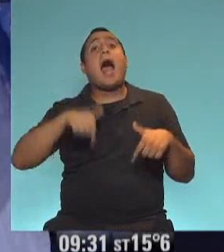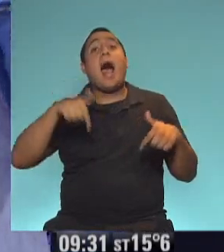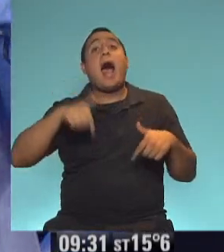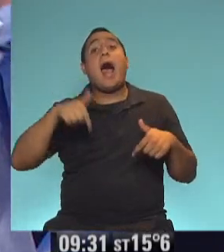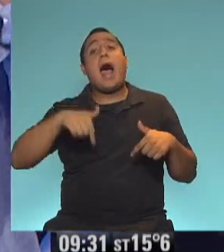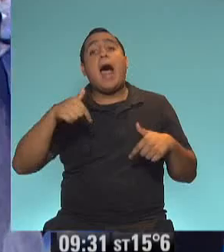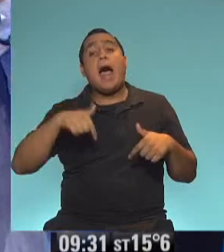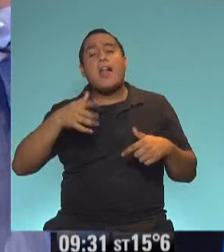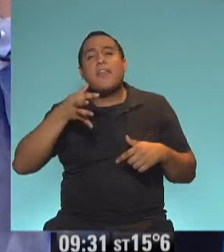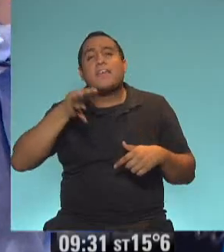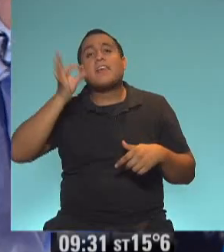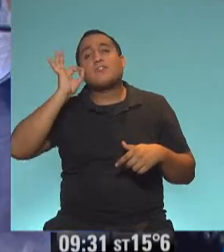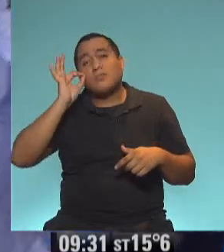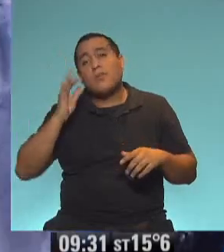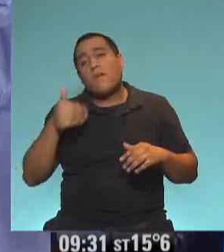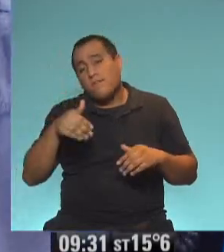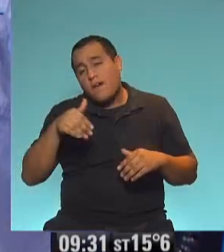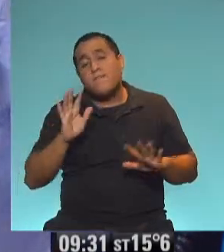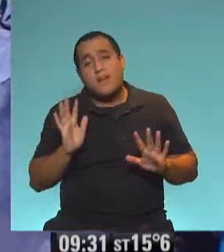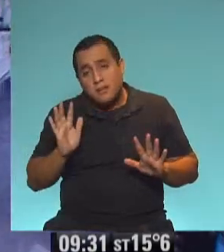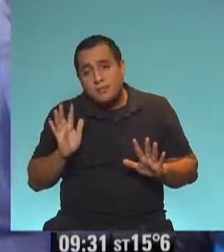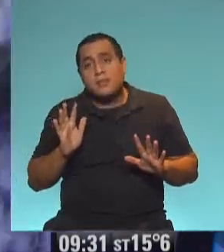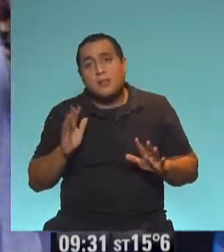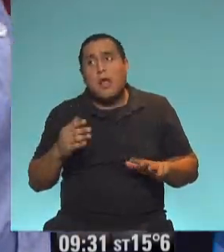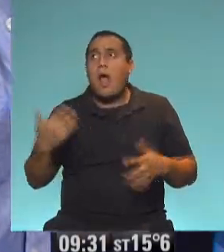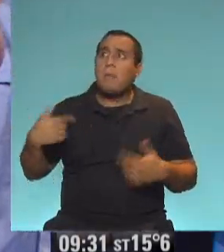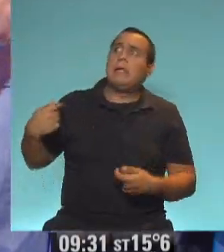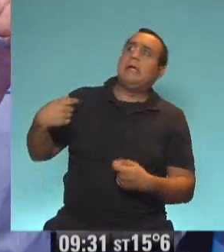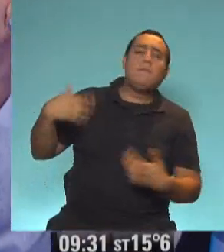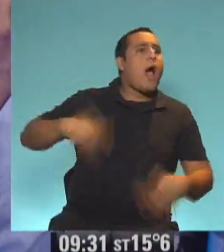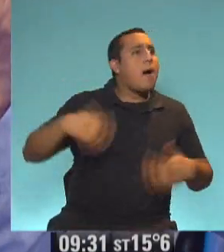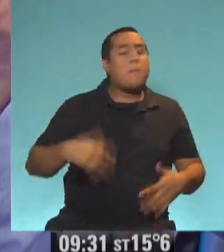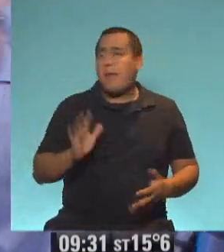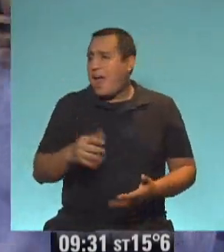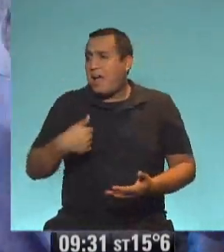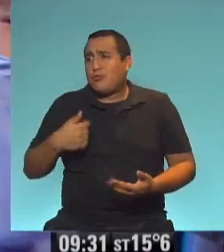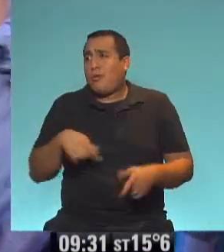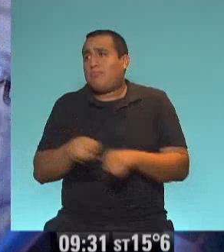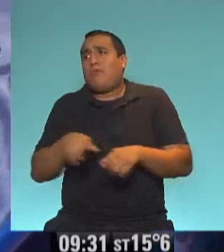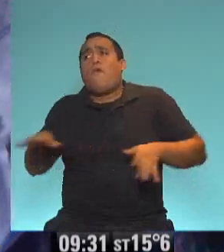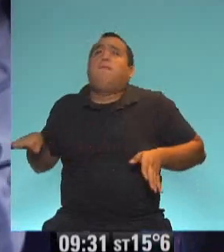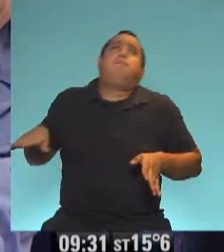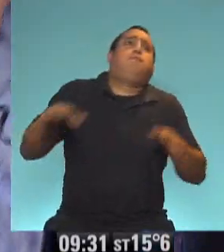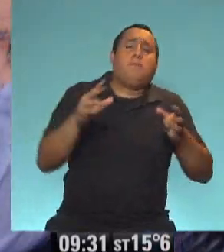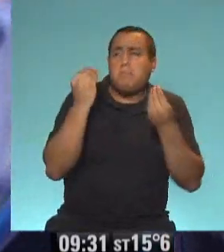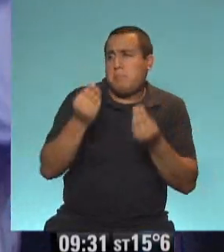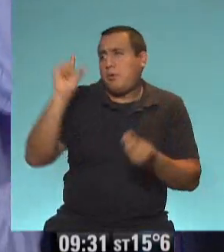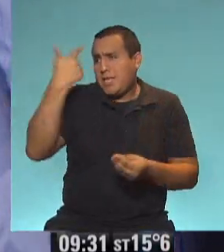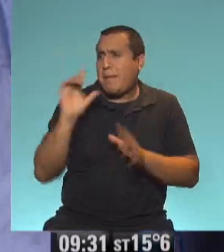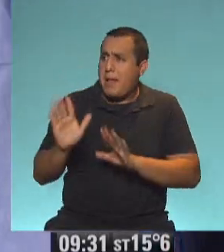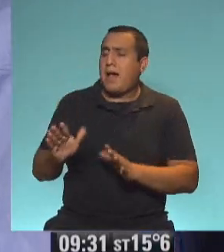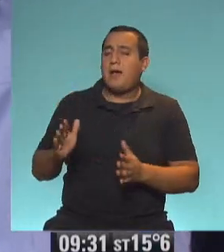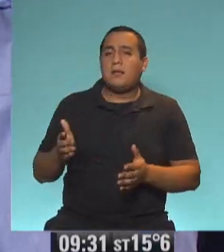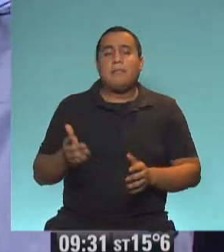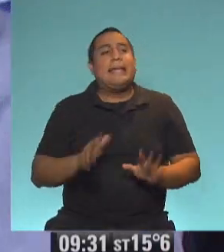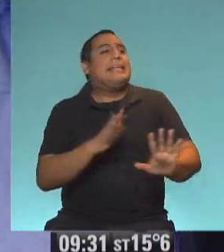merienda, el desayuno. Y te apuran todo el tiempo. ¿Qué quieres? ¿Que huele? ¿Quieres que huele? Tranquila, Elvira. Ya está, no